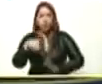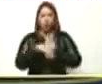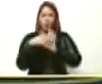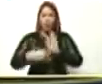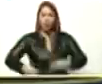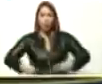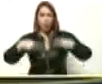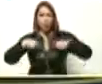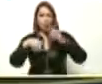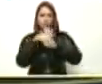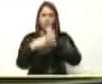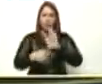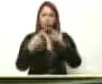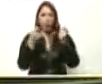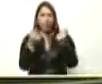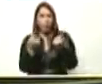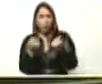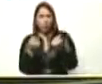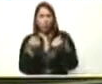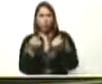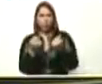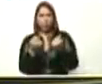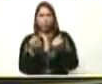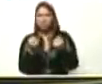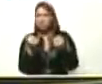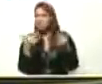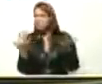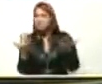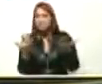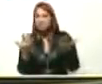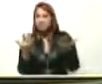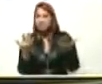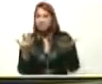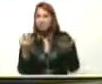derechos humanos, los derechos económicos, aprobaron,